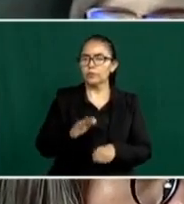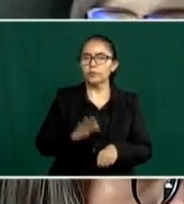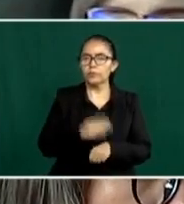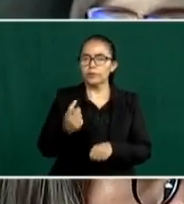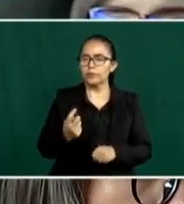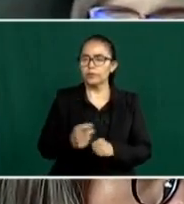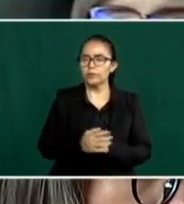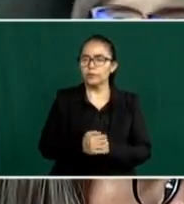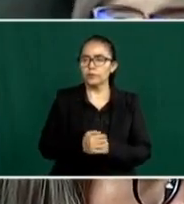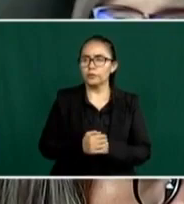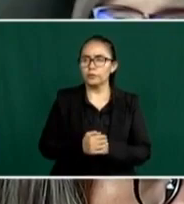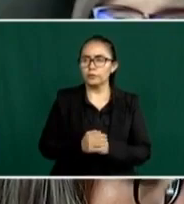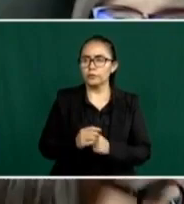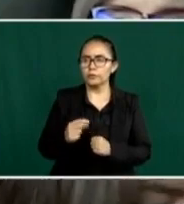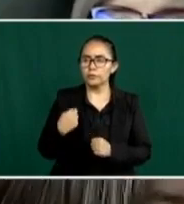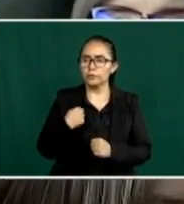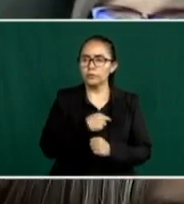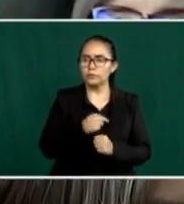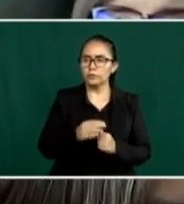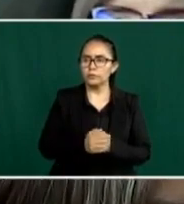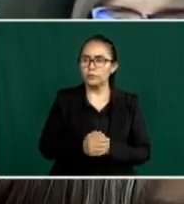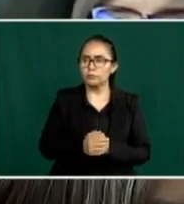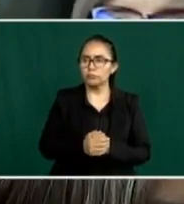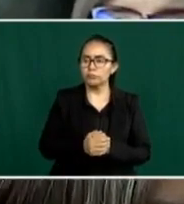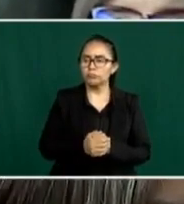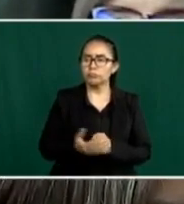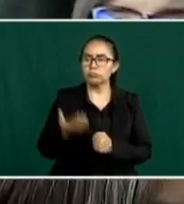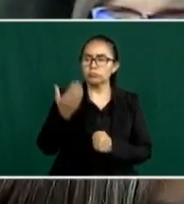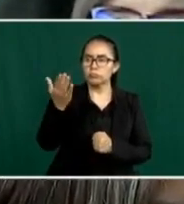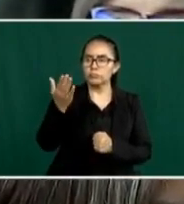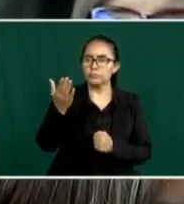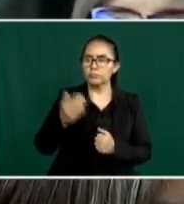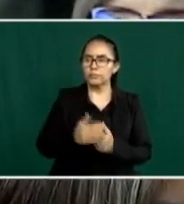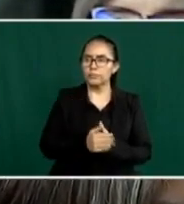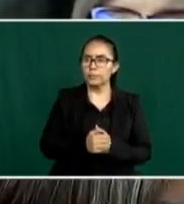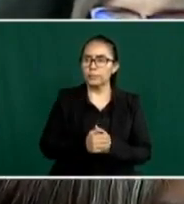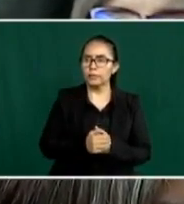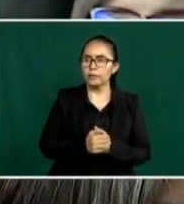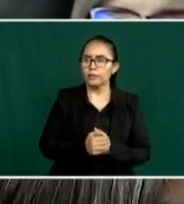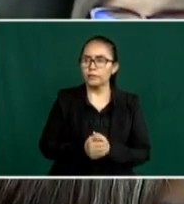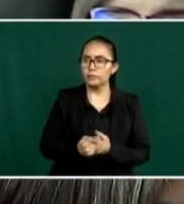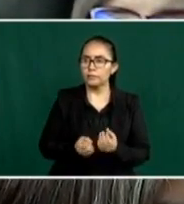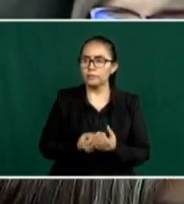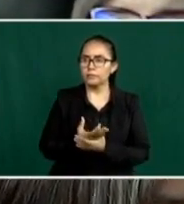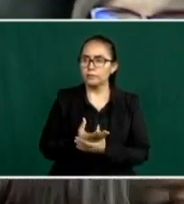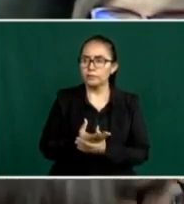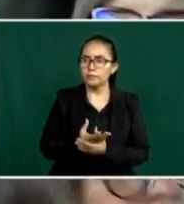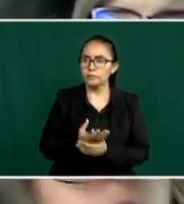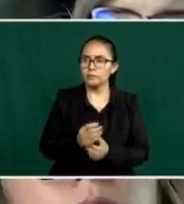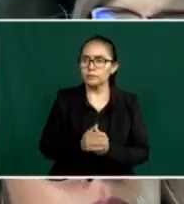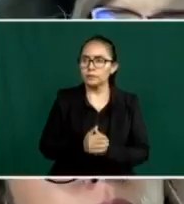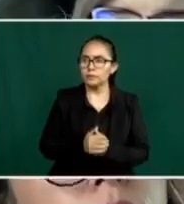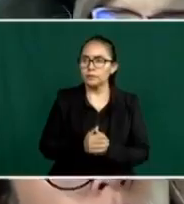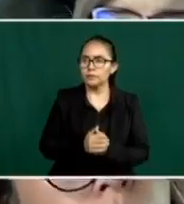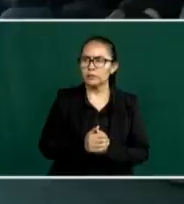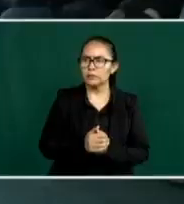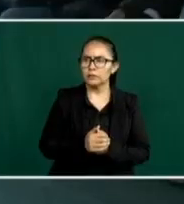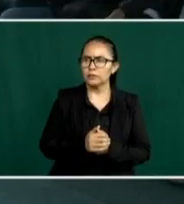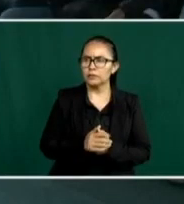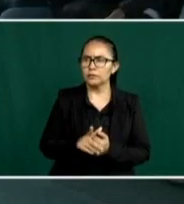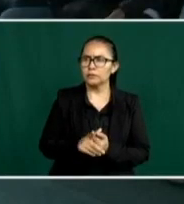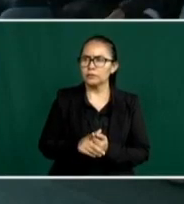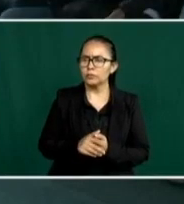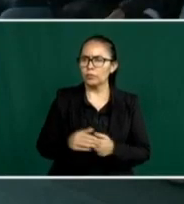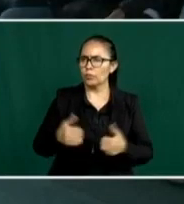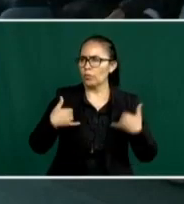porque cuando nosotros vinimos, yo tuve que entrarle, porque la madre y la abuela de